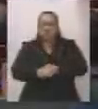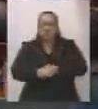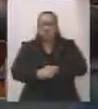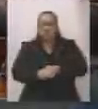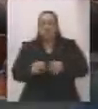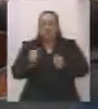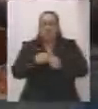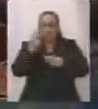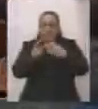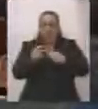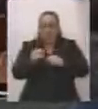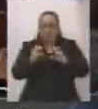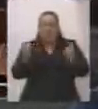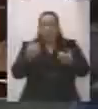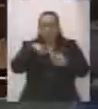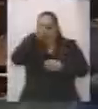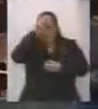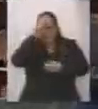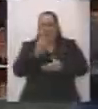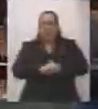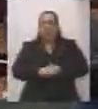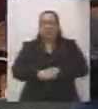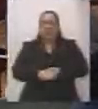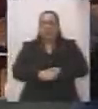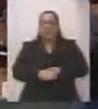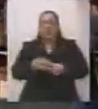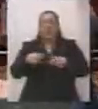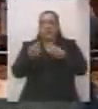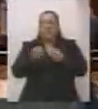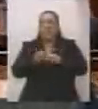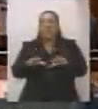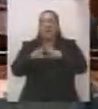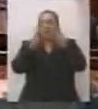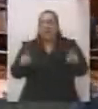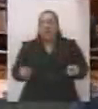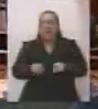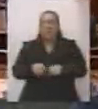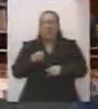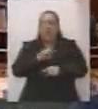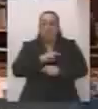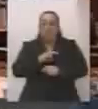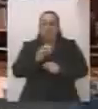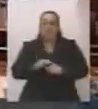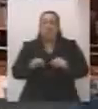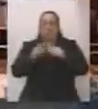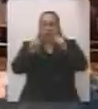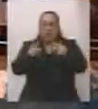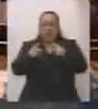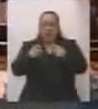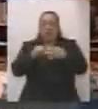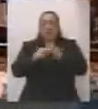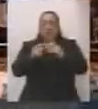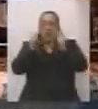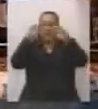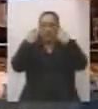motivo de su visita al Congreso de la República del Perú. Extender el diploma correspondiente e imponer la insignia